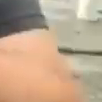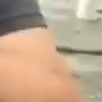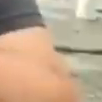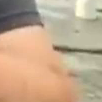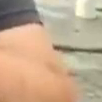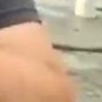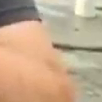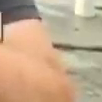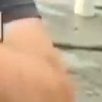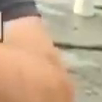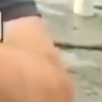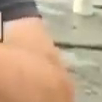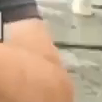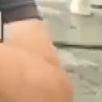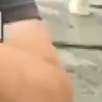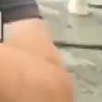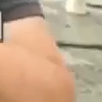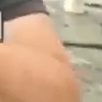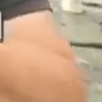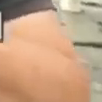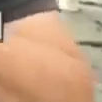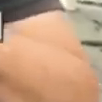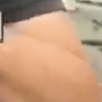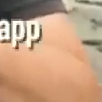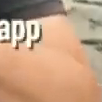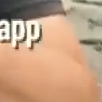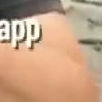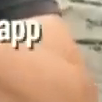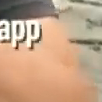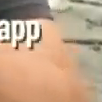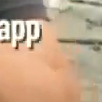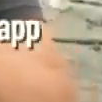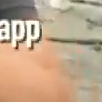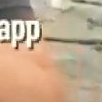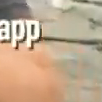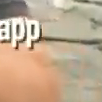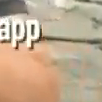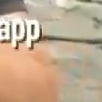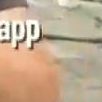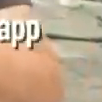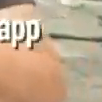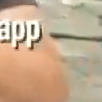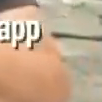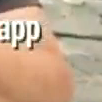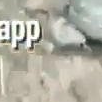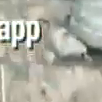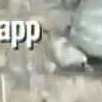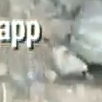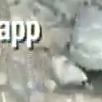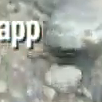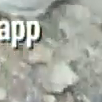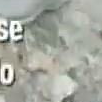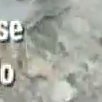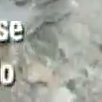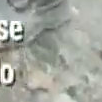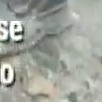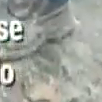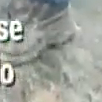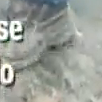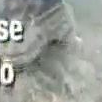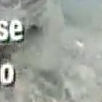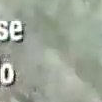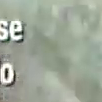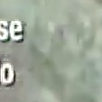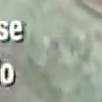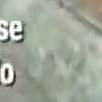mi nombre son las llegadas pero me encuentro en la comunidad de los países gracias la aplicación en app del 1 por 10 donde